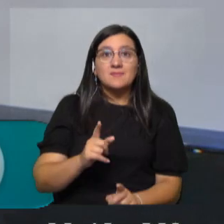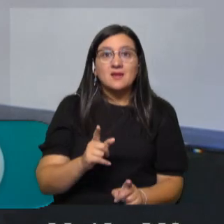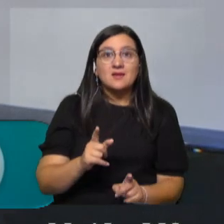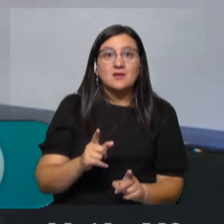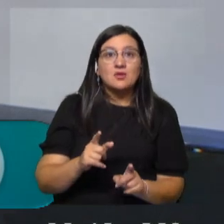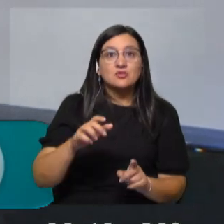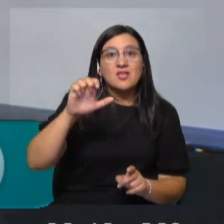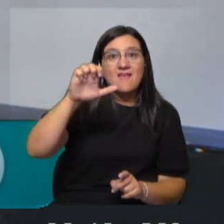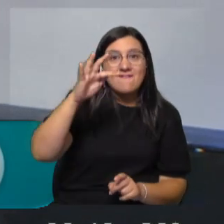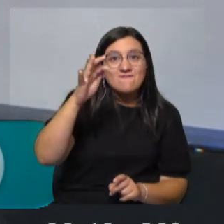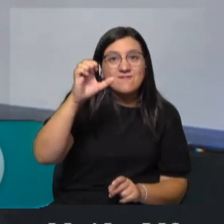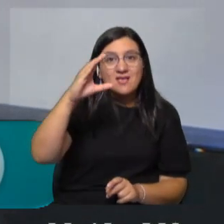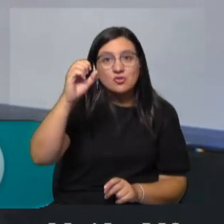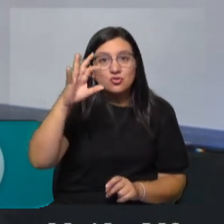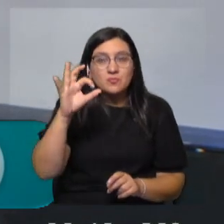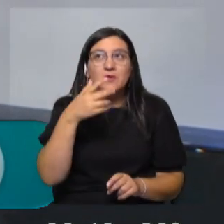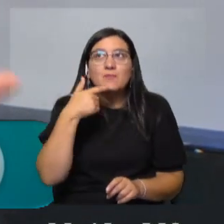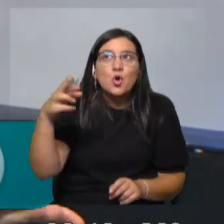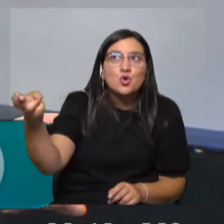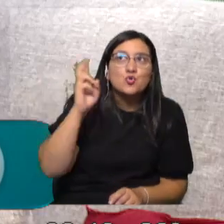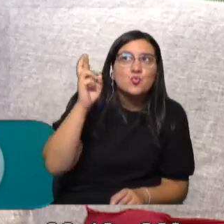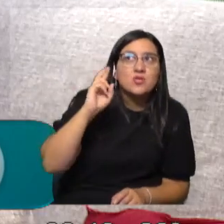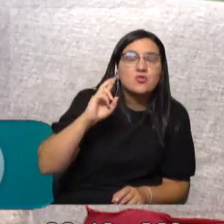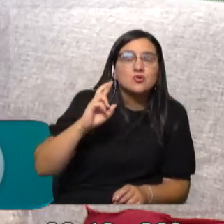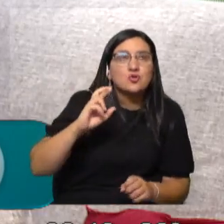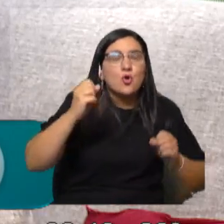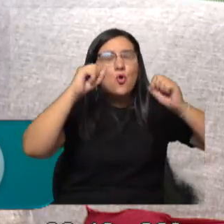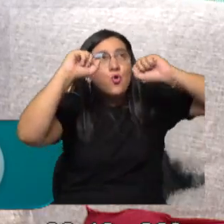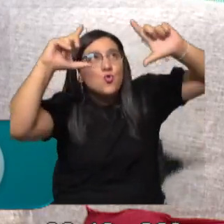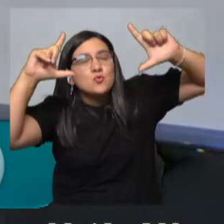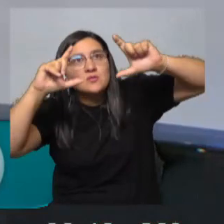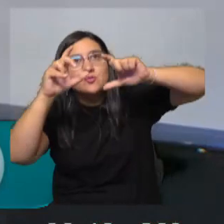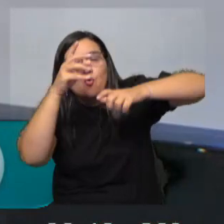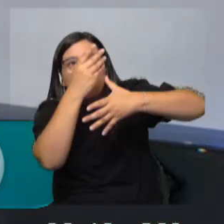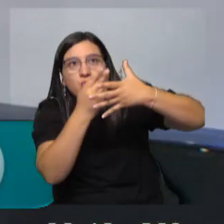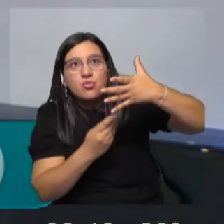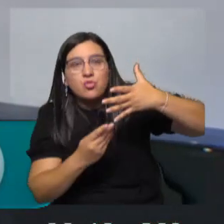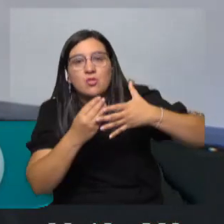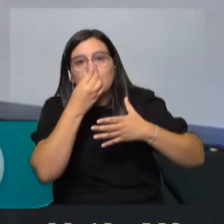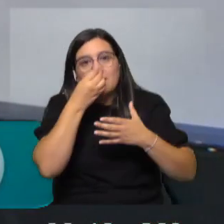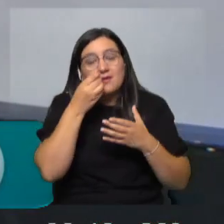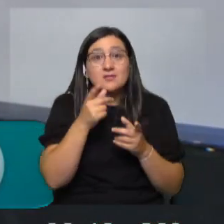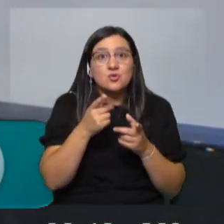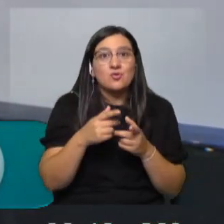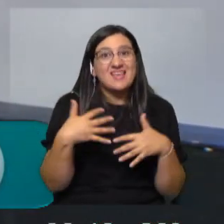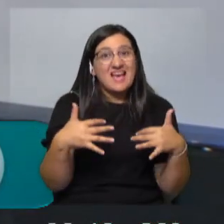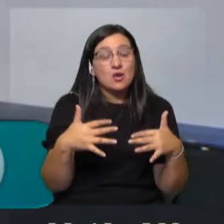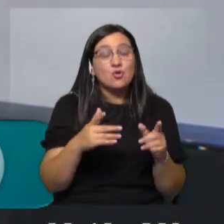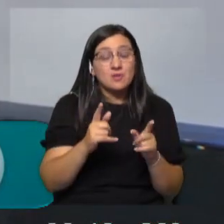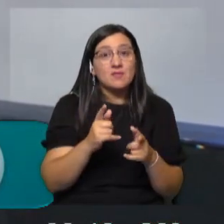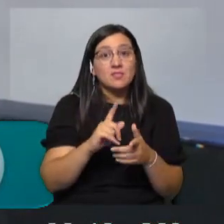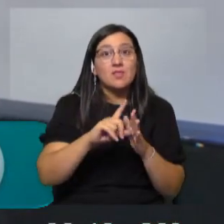muy importantes, los efectos especiales son muy caros, los uh-huh. efectos especiales llevan mucho tiempo, ¿verdad? Entonces yo veía en